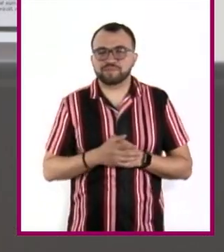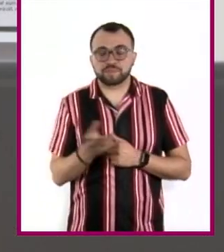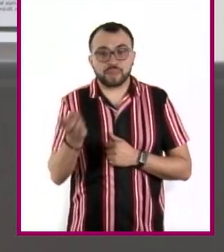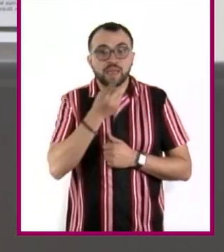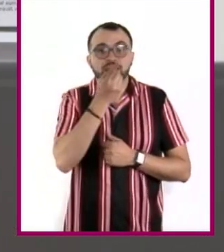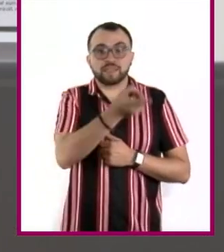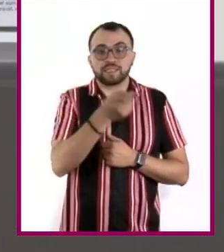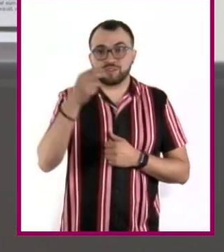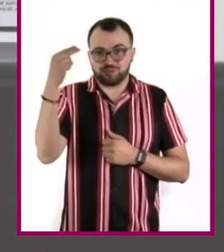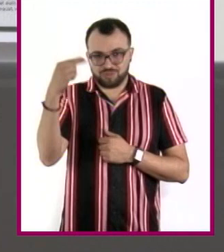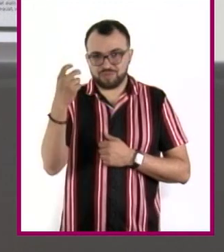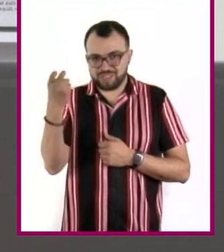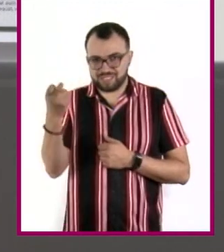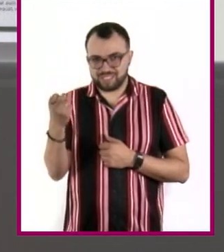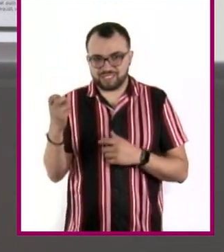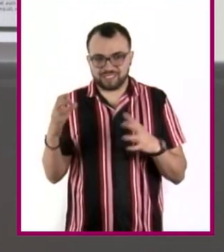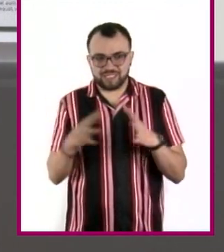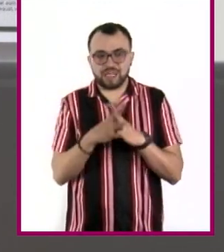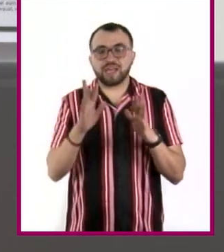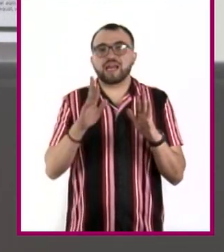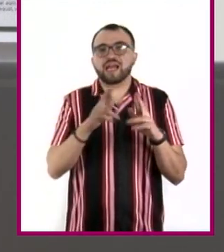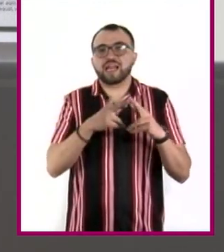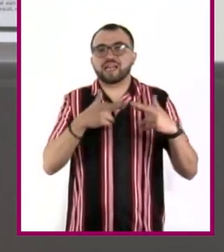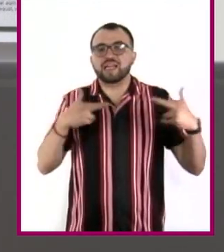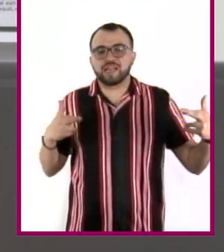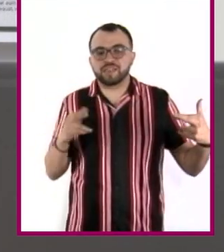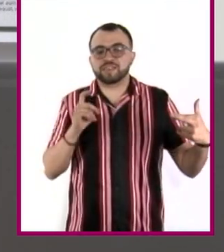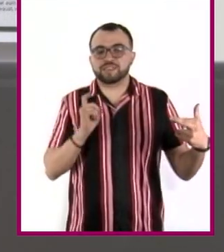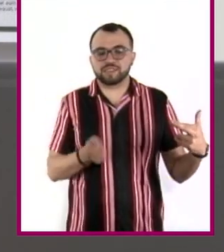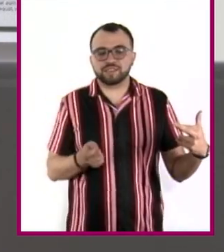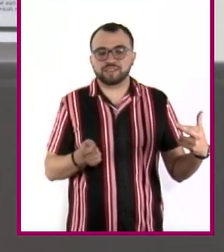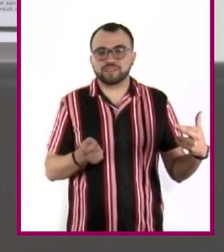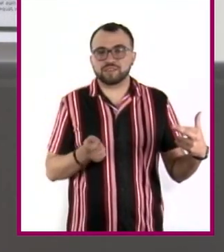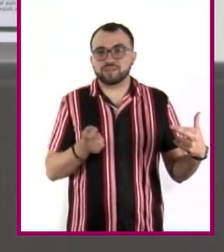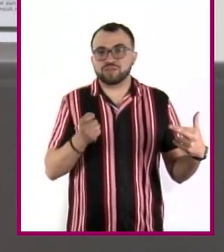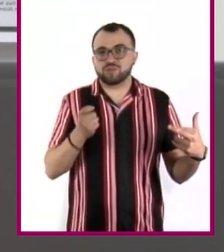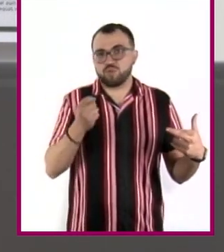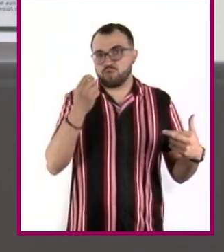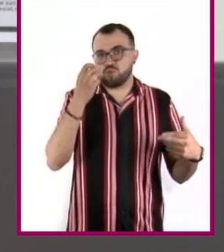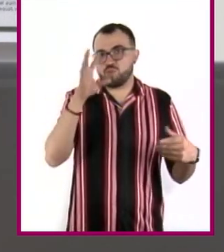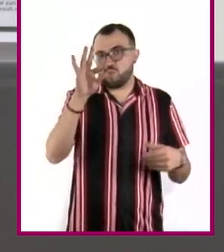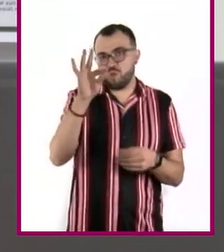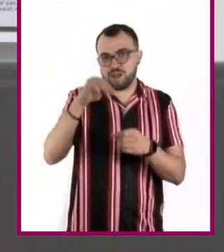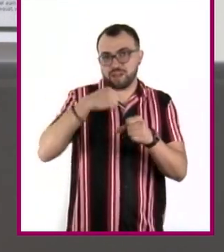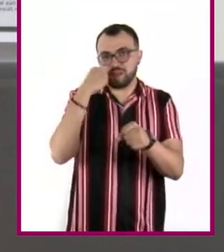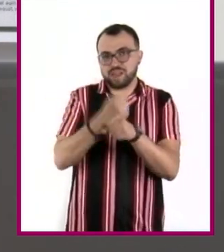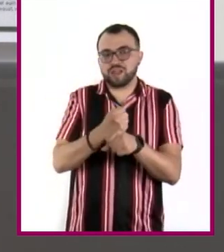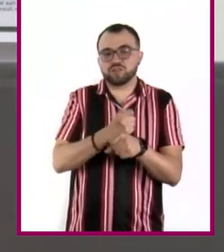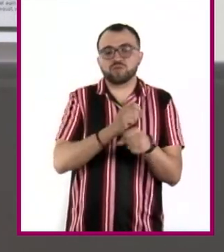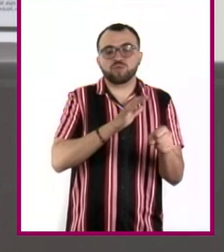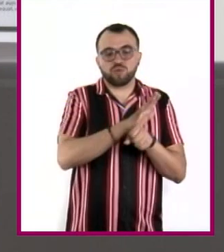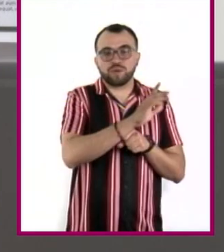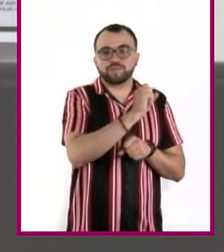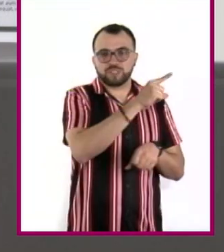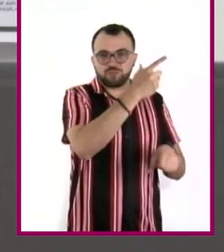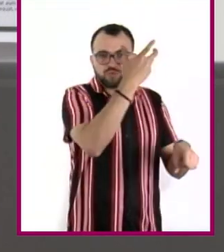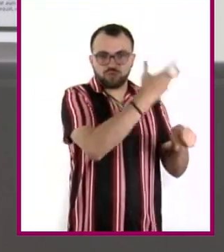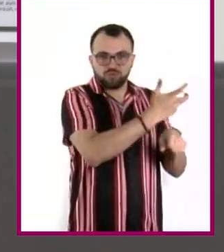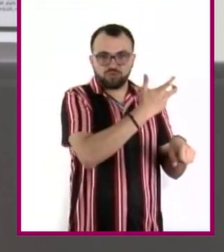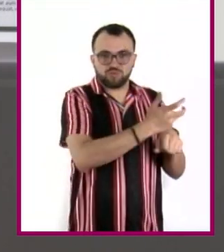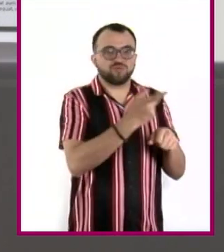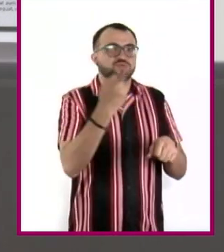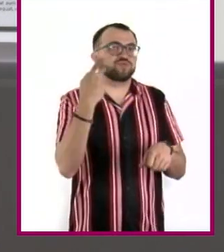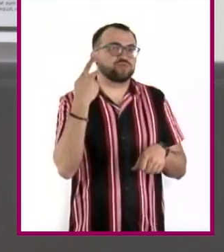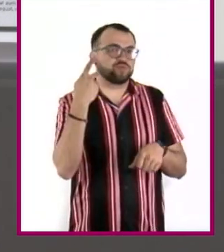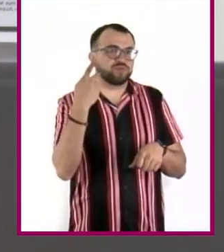que se le da ese nombre a las relaciones que se establecieron durante poco más de 4 décadas entre Estados Unidos y sus aliados